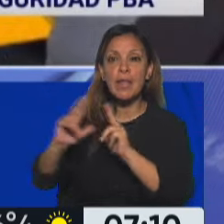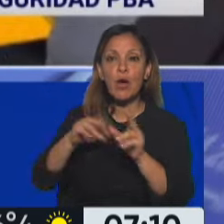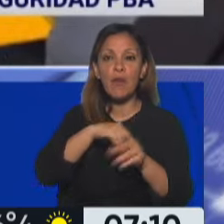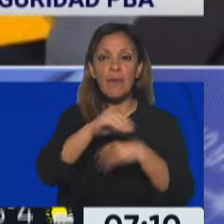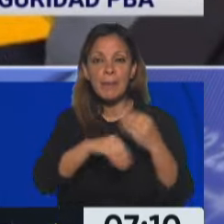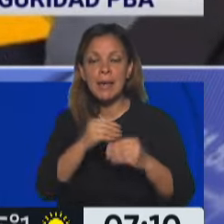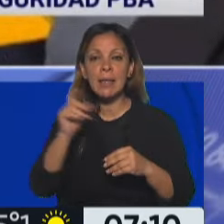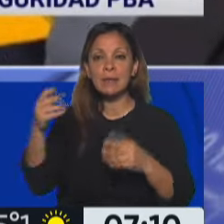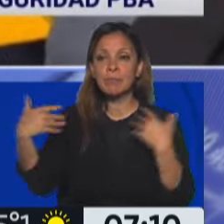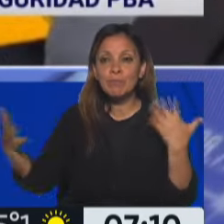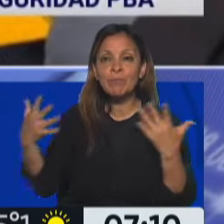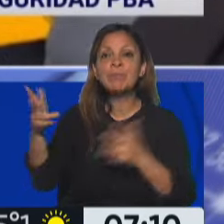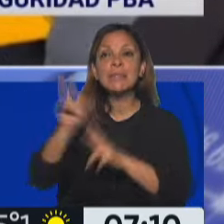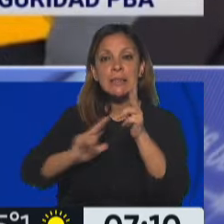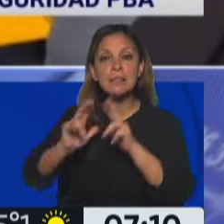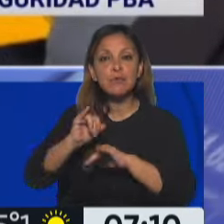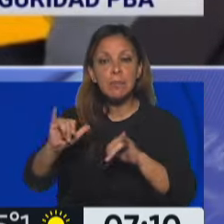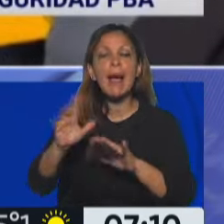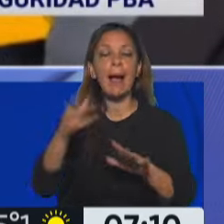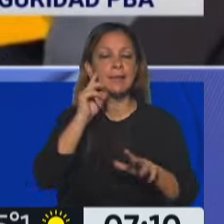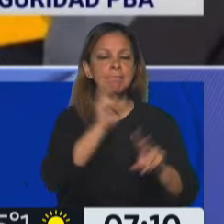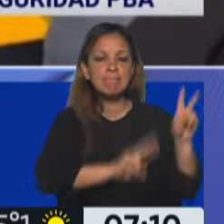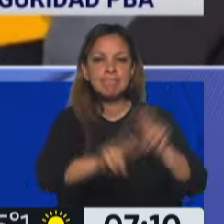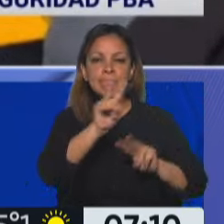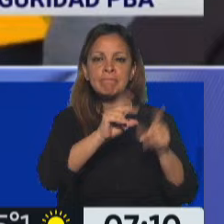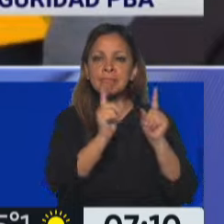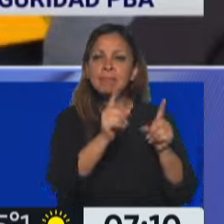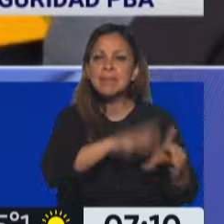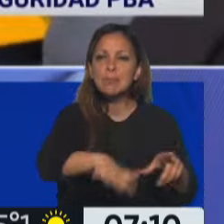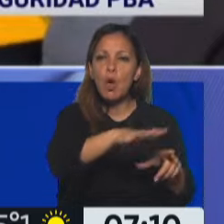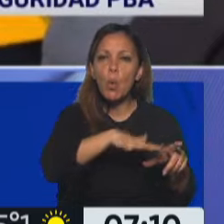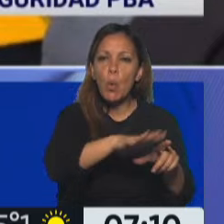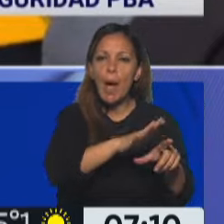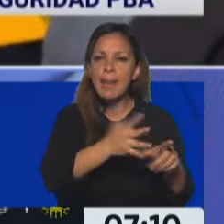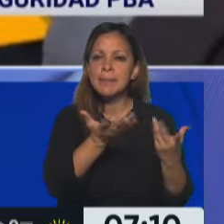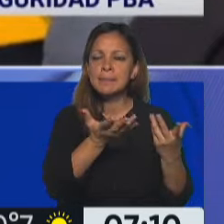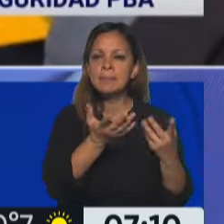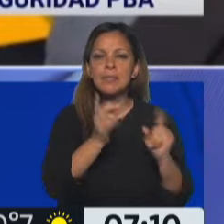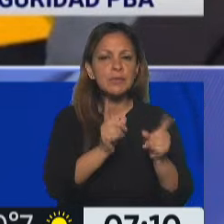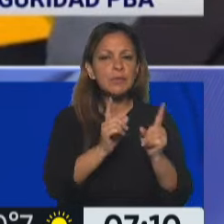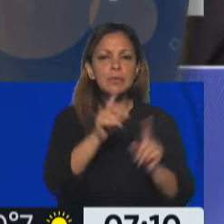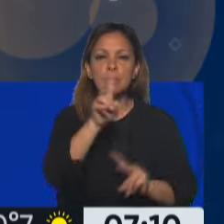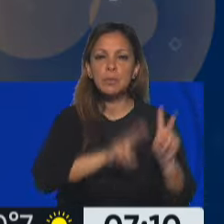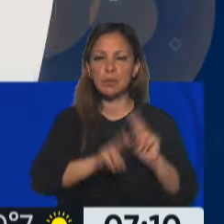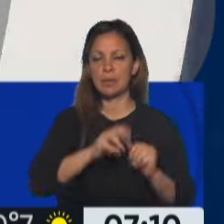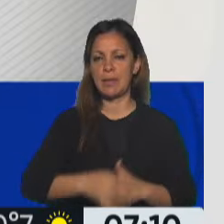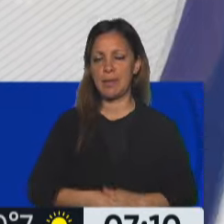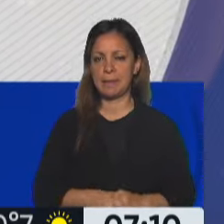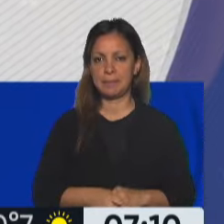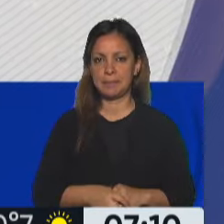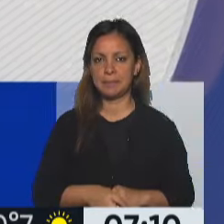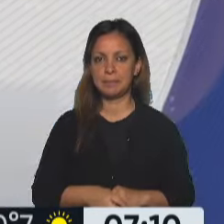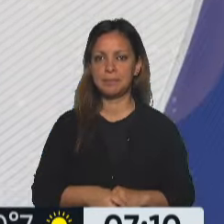los vecinos, y entonces vamos a seguir buscando en ese mismo lugar, vamos a potenciar la búsqueda en ese mismo lugar.